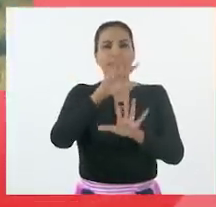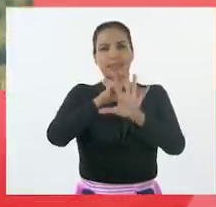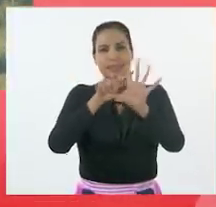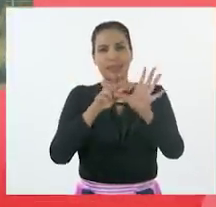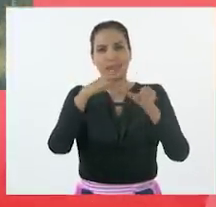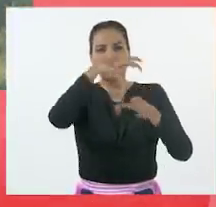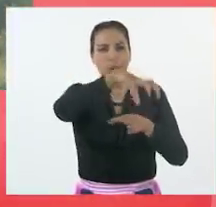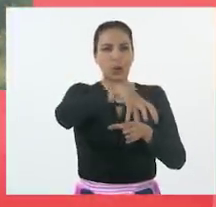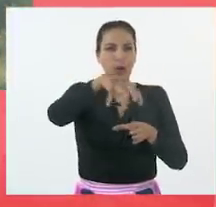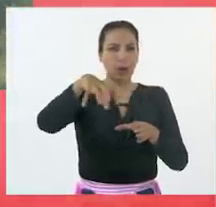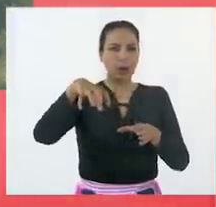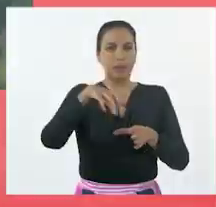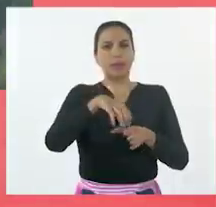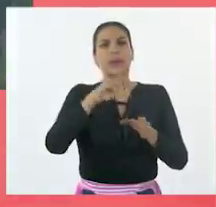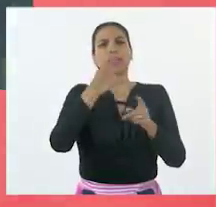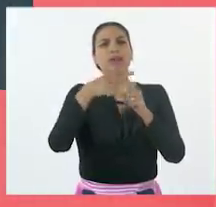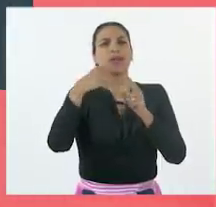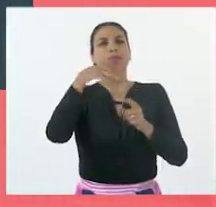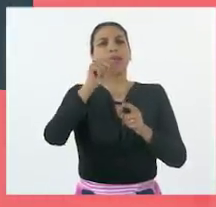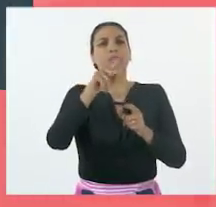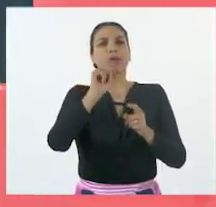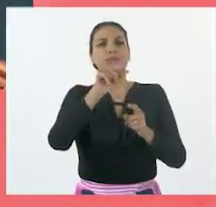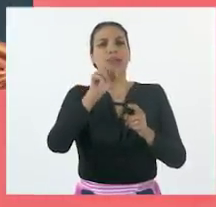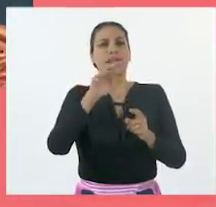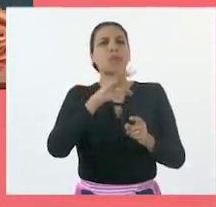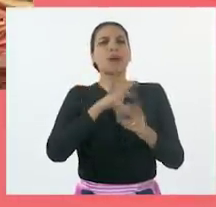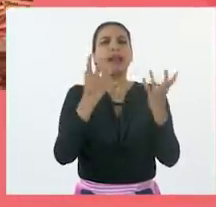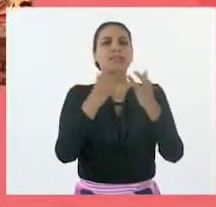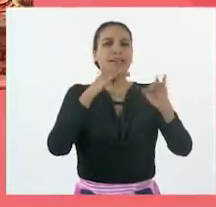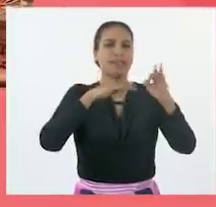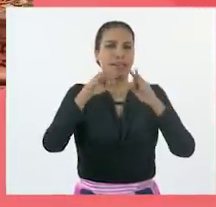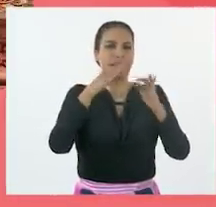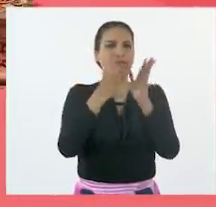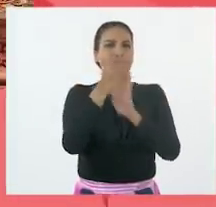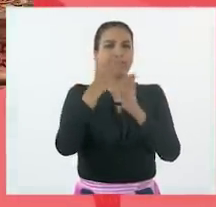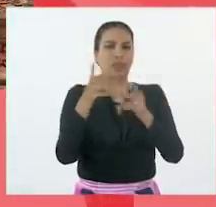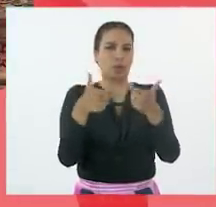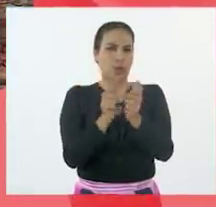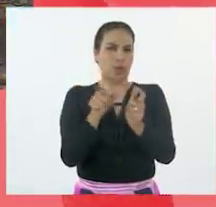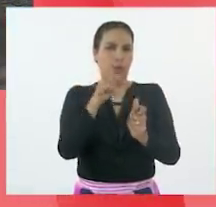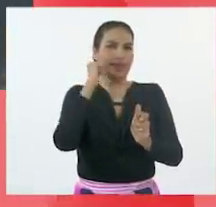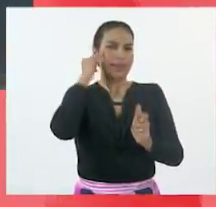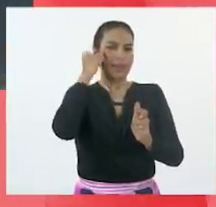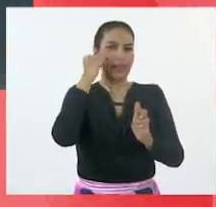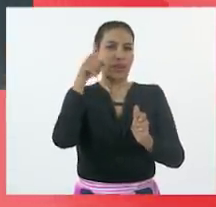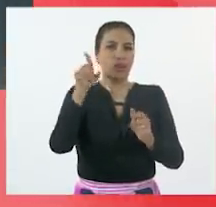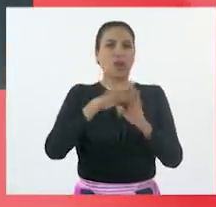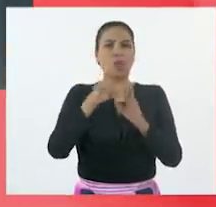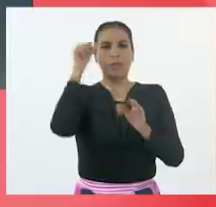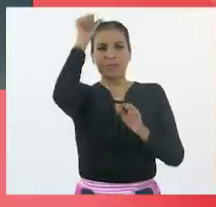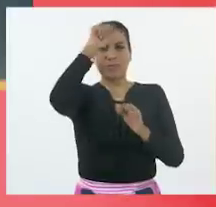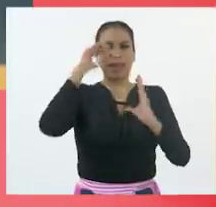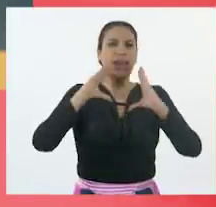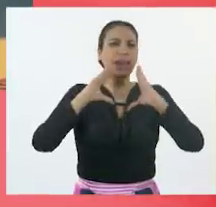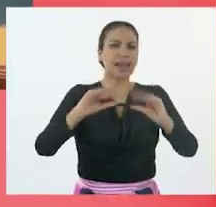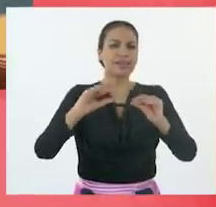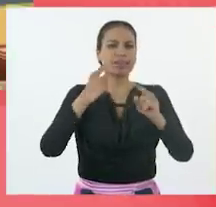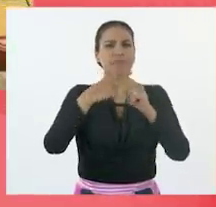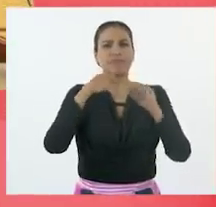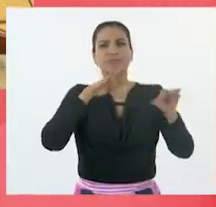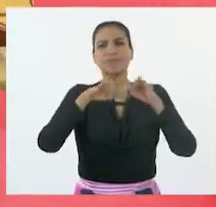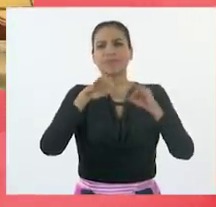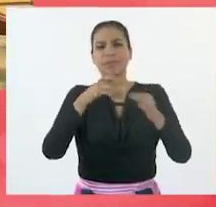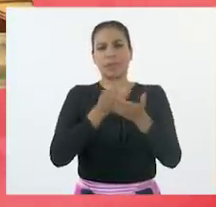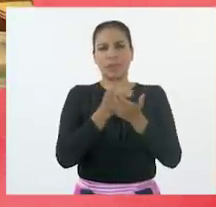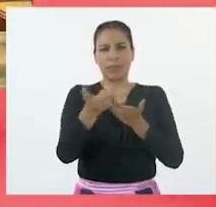conjuntos misionales de mampostería fue posible gracias al trabajo de los indígenas, a quienes los franciscanos enseñaban los oficios y